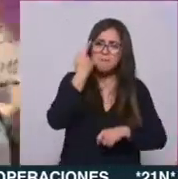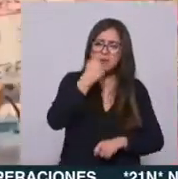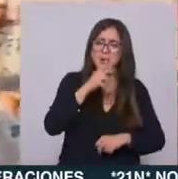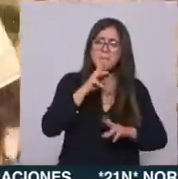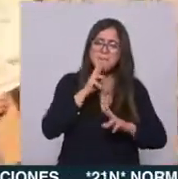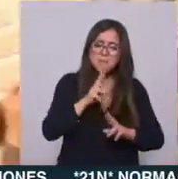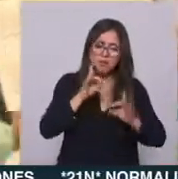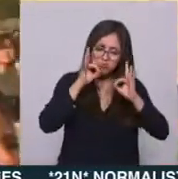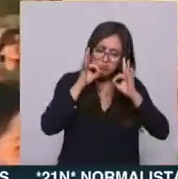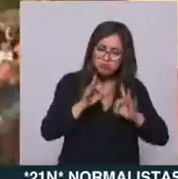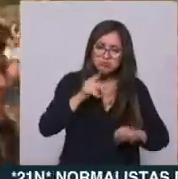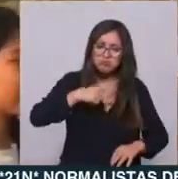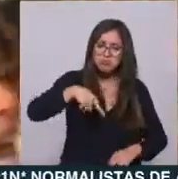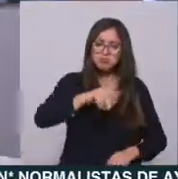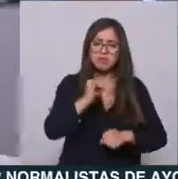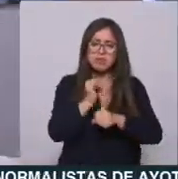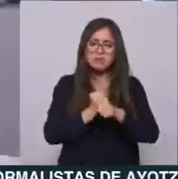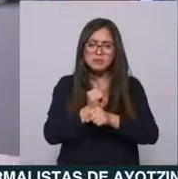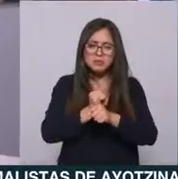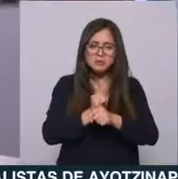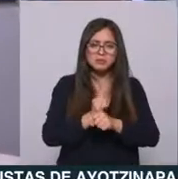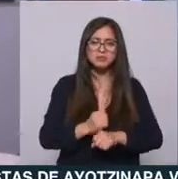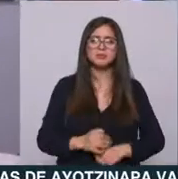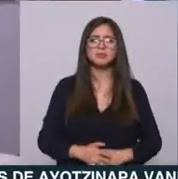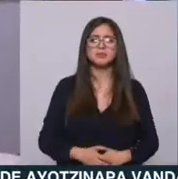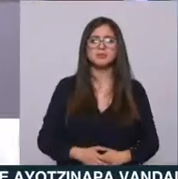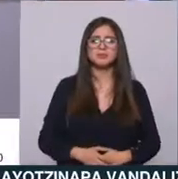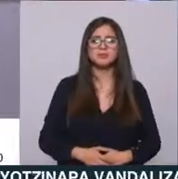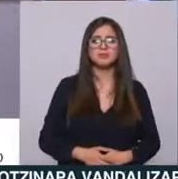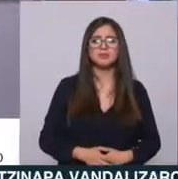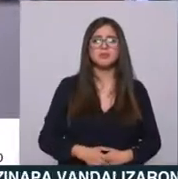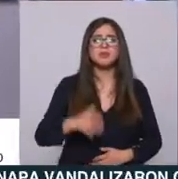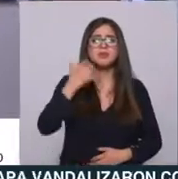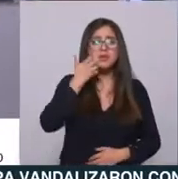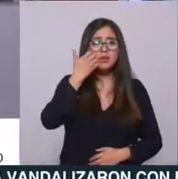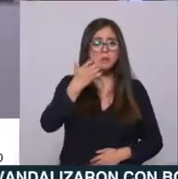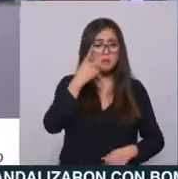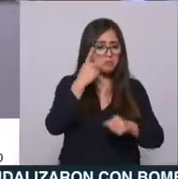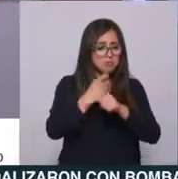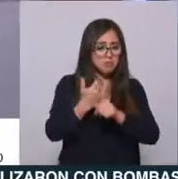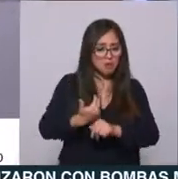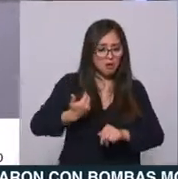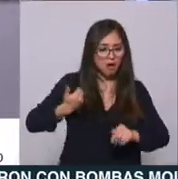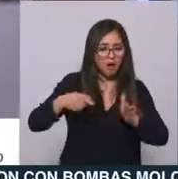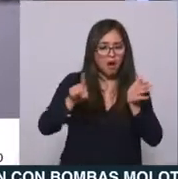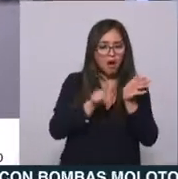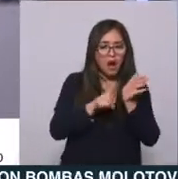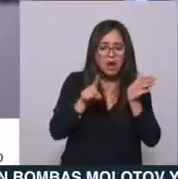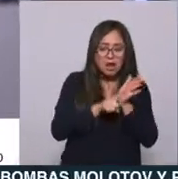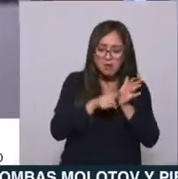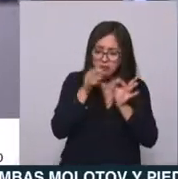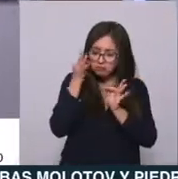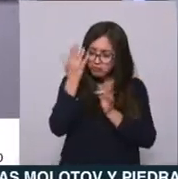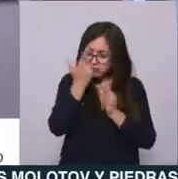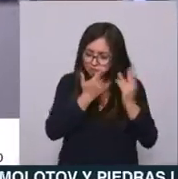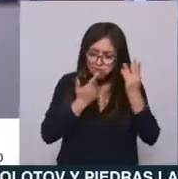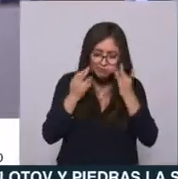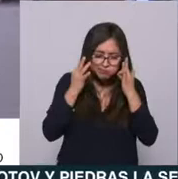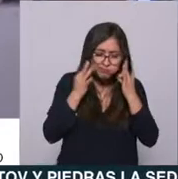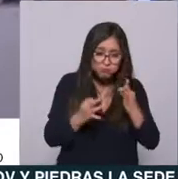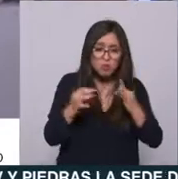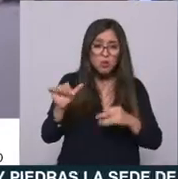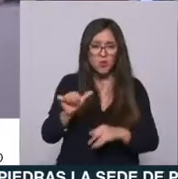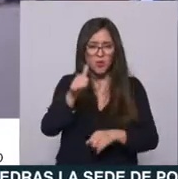mejores resultados en investigaciones. Queremos que la alerta sea revisada porque evidentemente en los estados en los